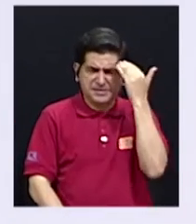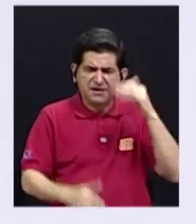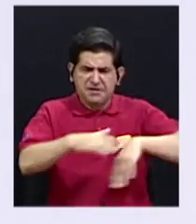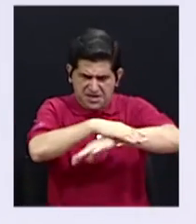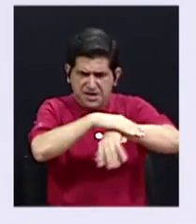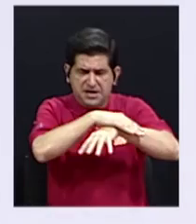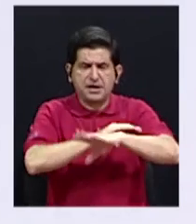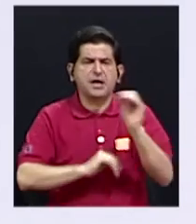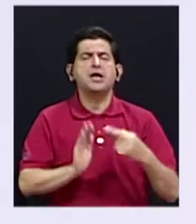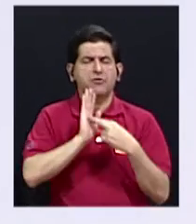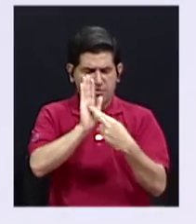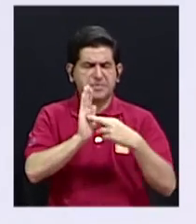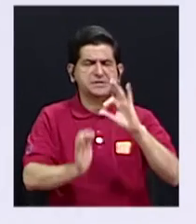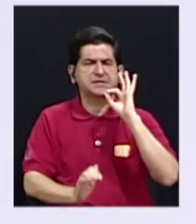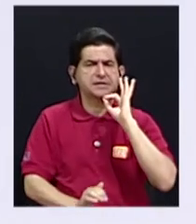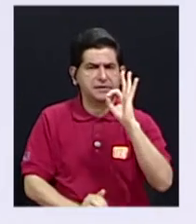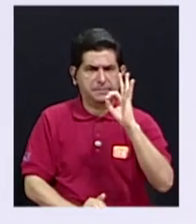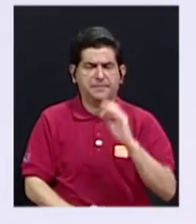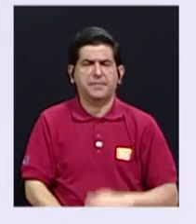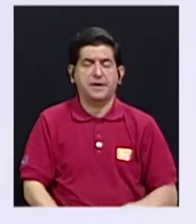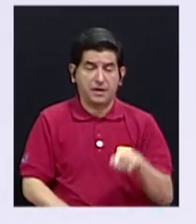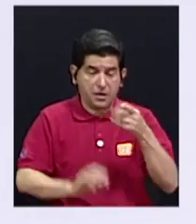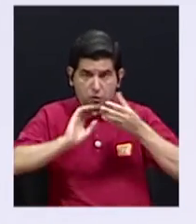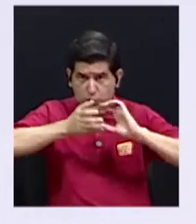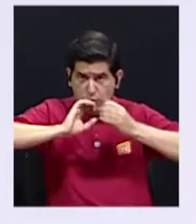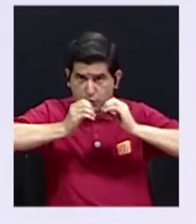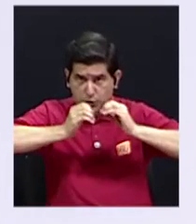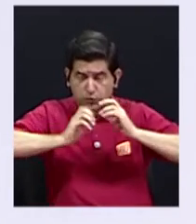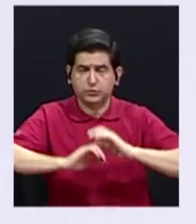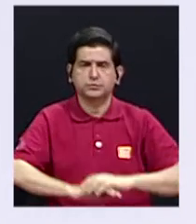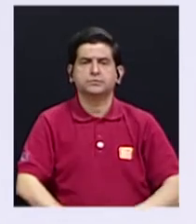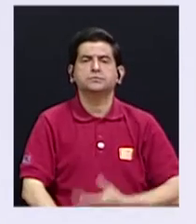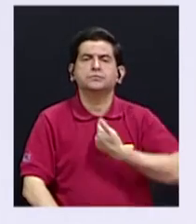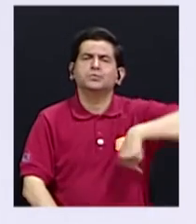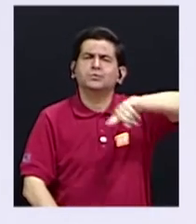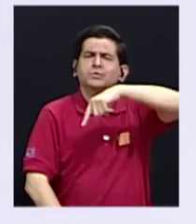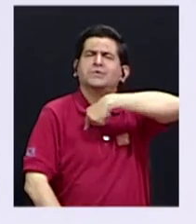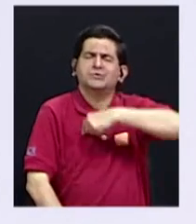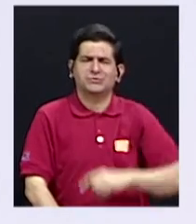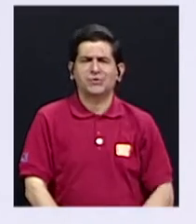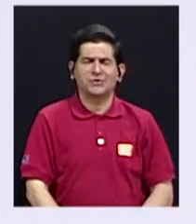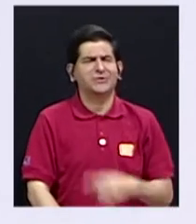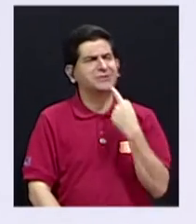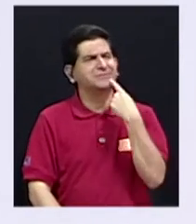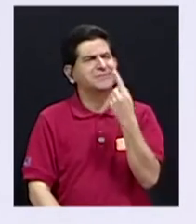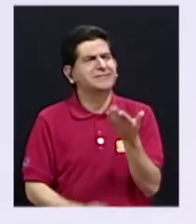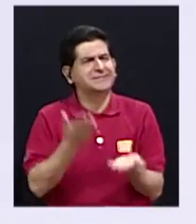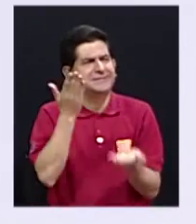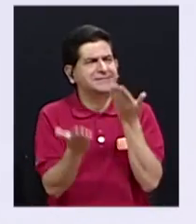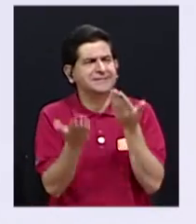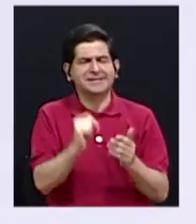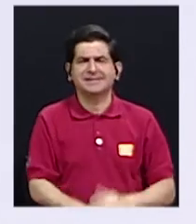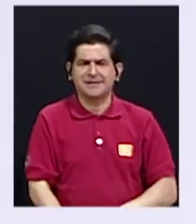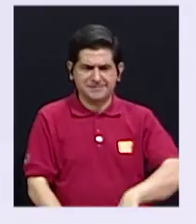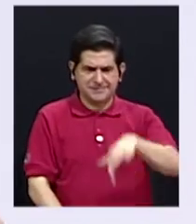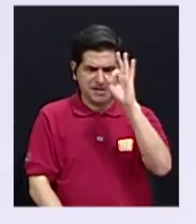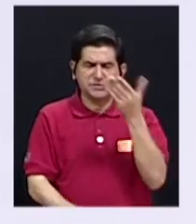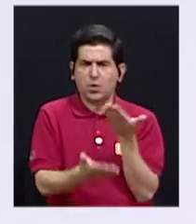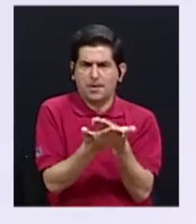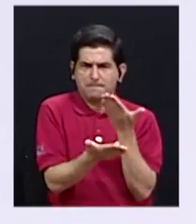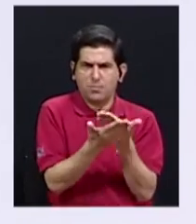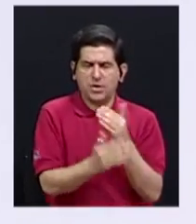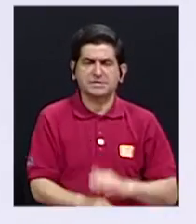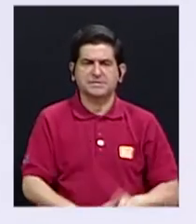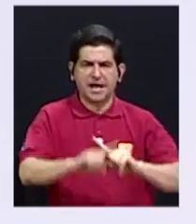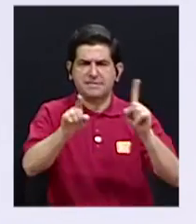una representatividad en los datos y nosotros por decir así escogemos la muestra